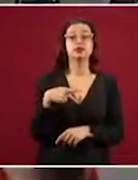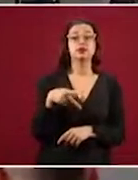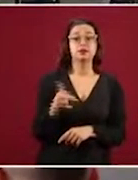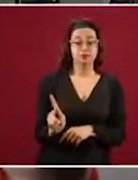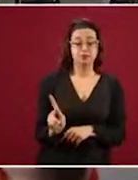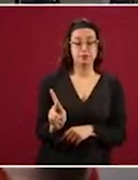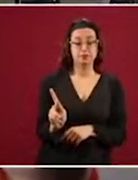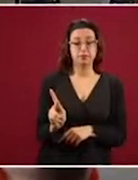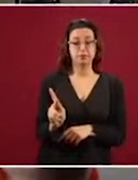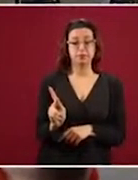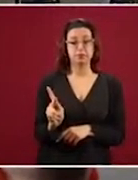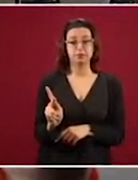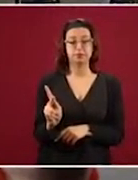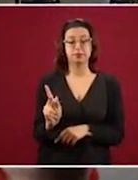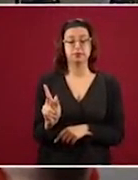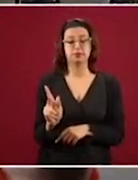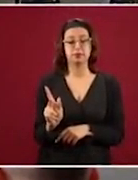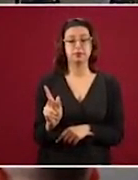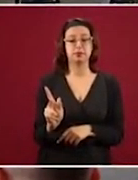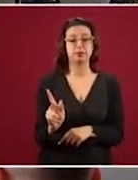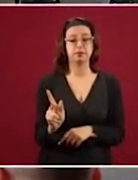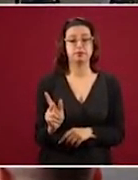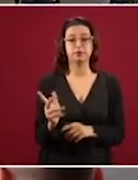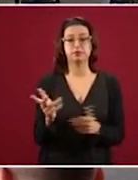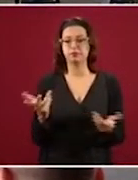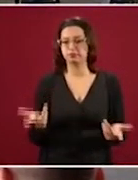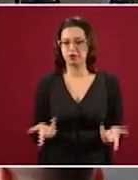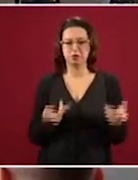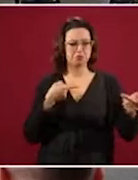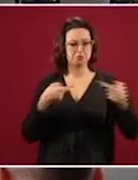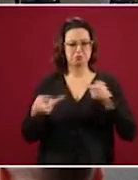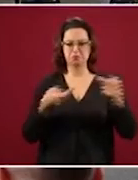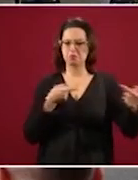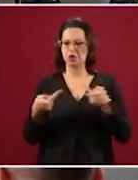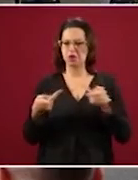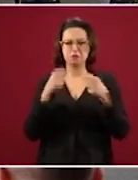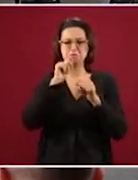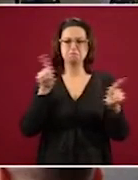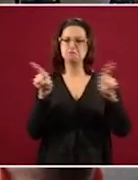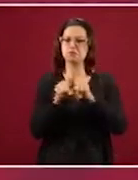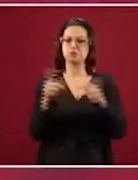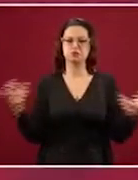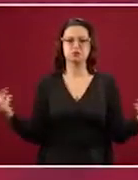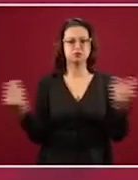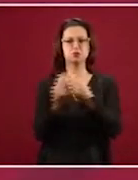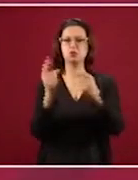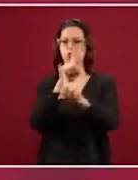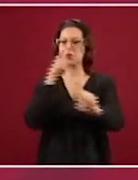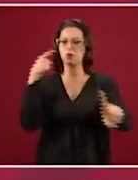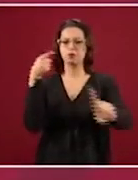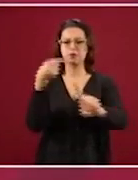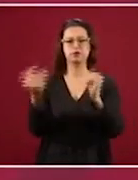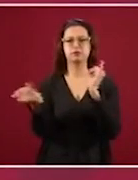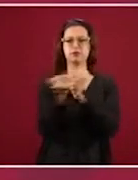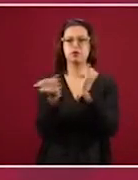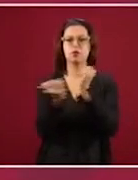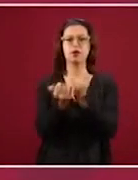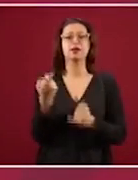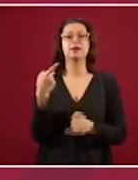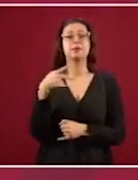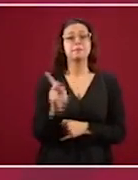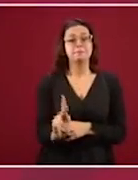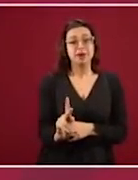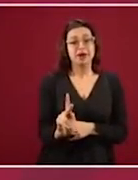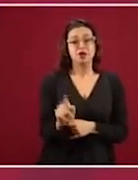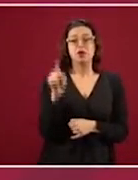es parte del mismo plan, del mismo propósito, aunque esas